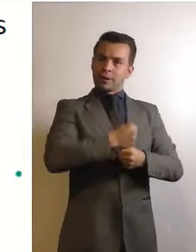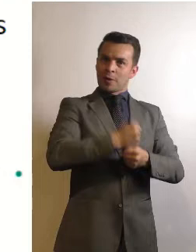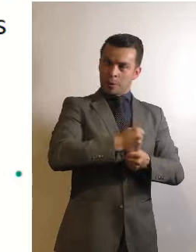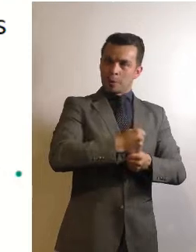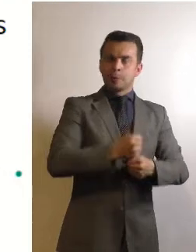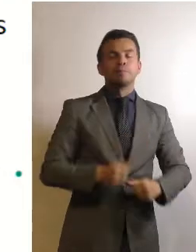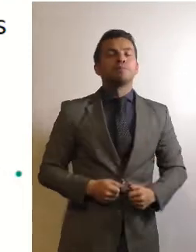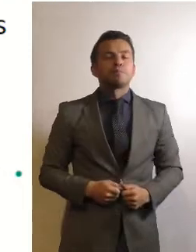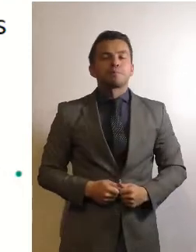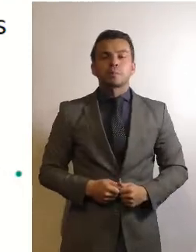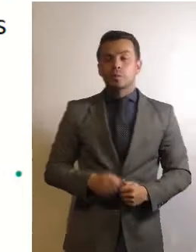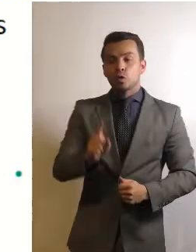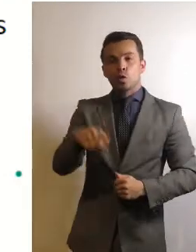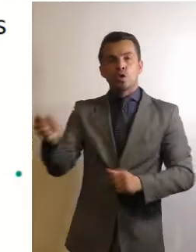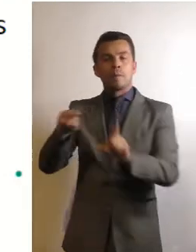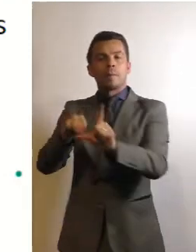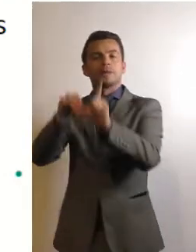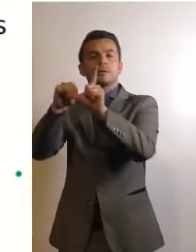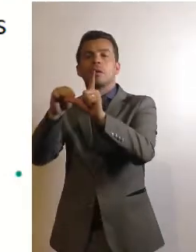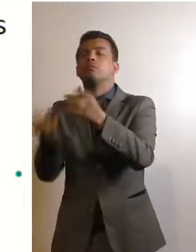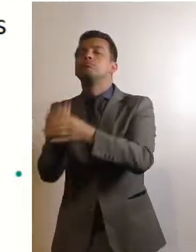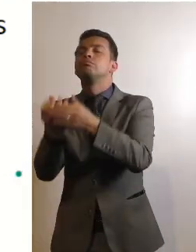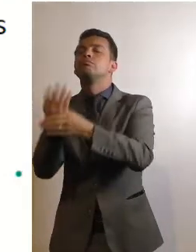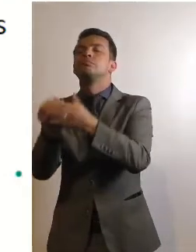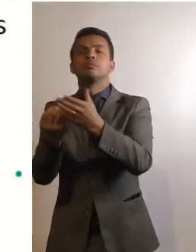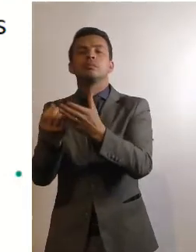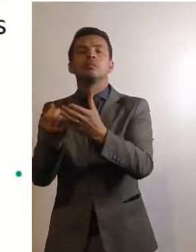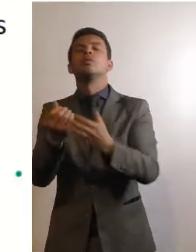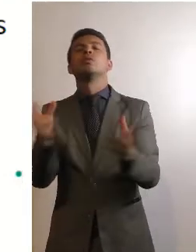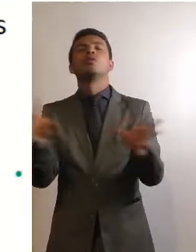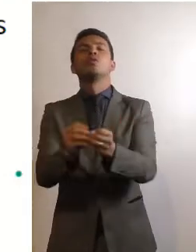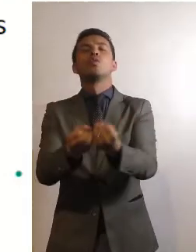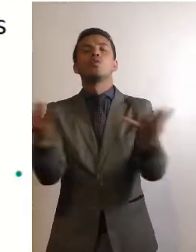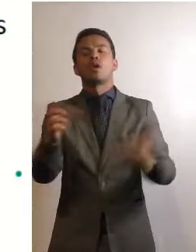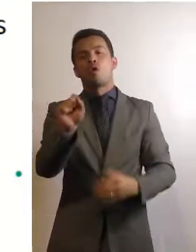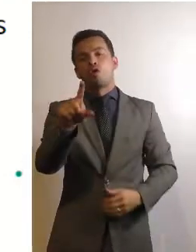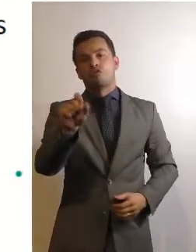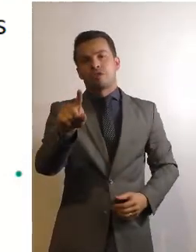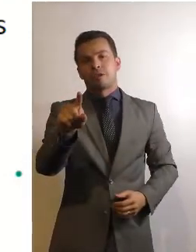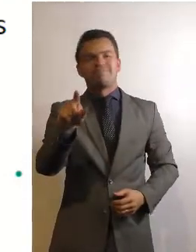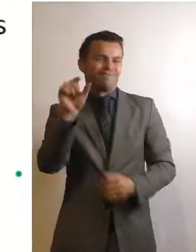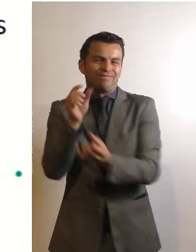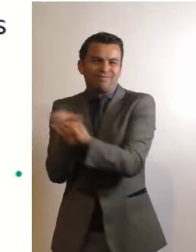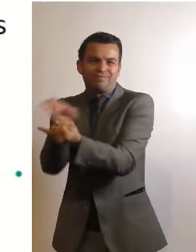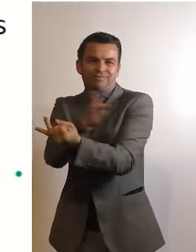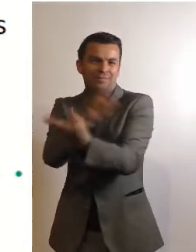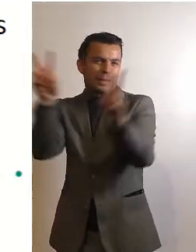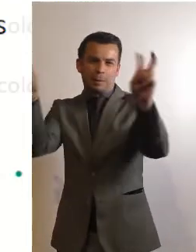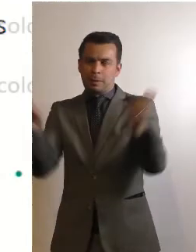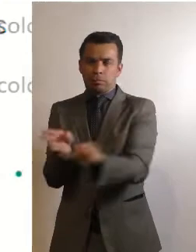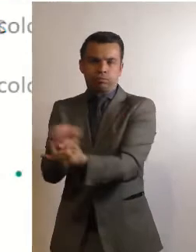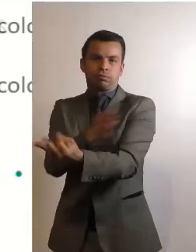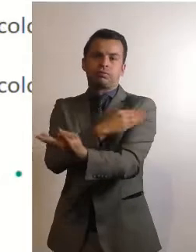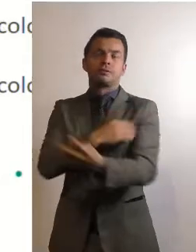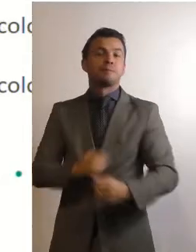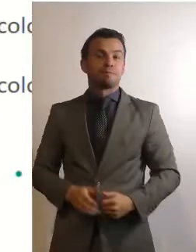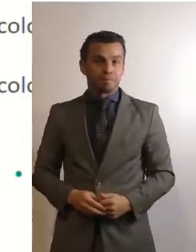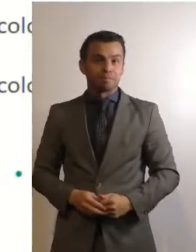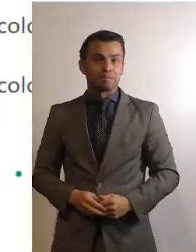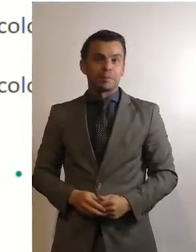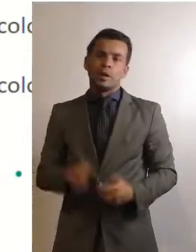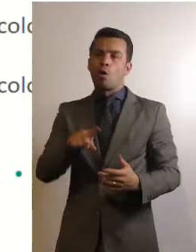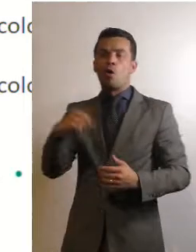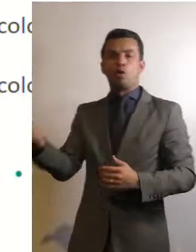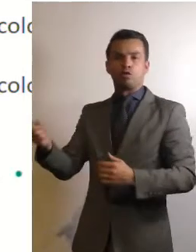tenemos 11 maestrías nuevas más en diferentes áreas de formación. Siguiente. Y nuestro postdoctorado